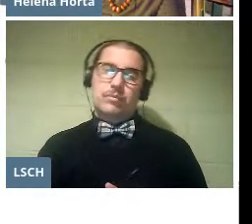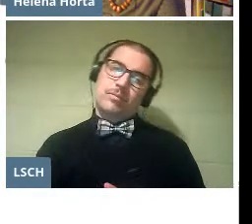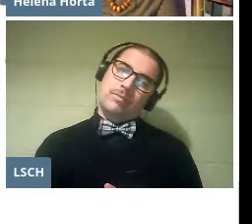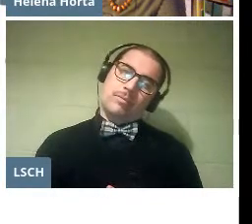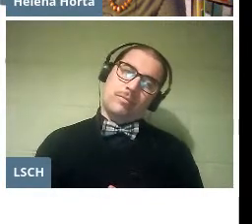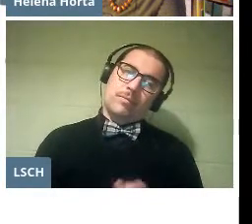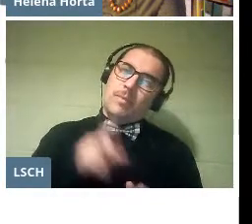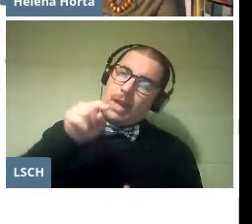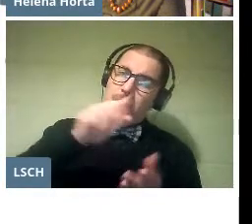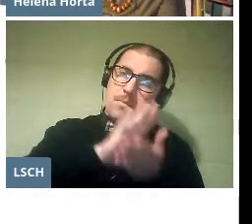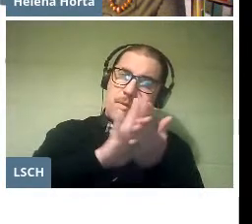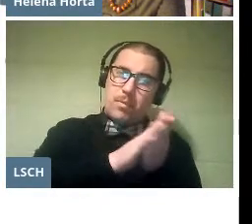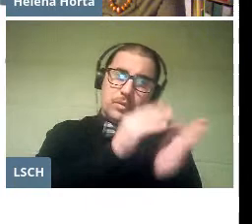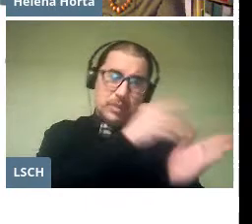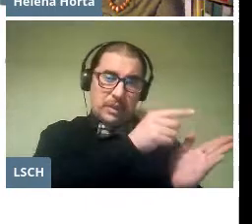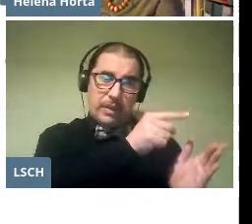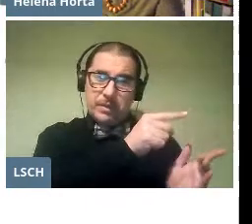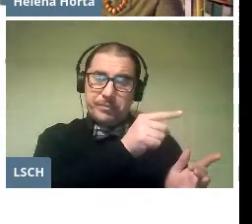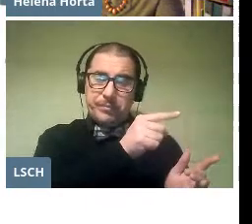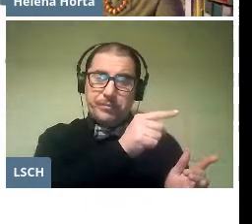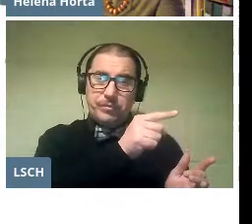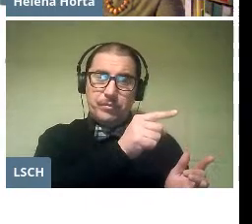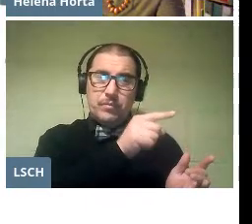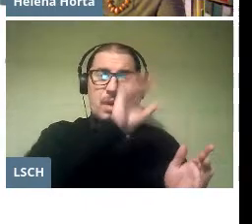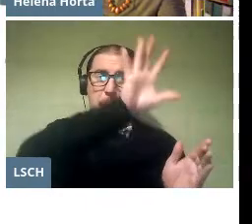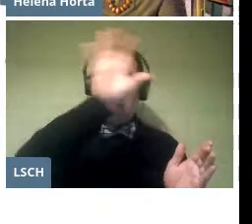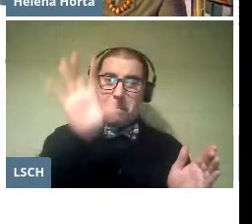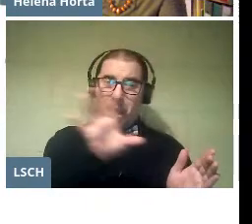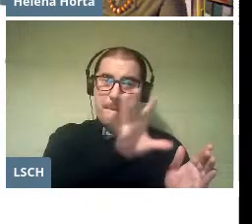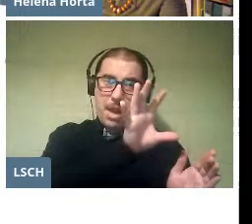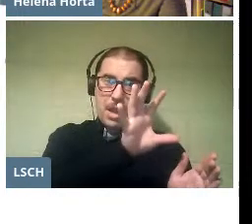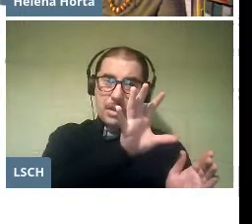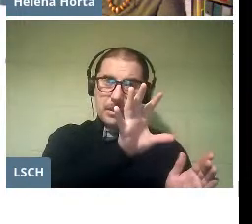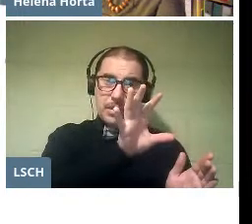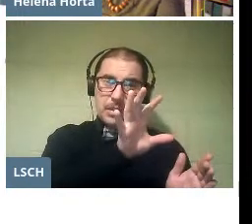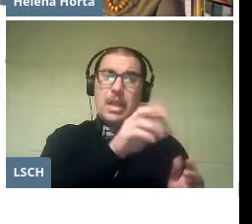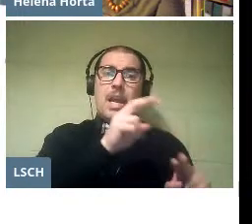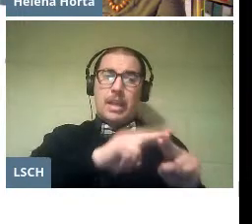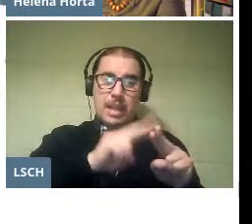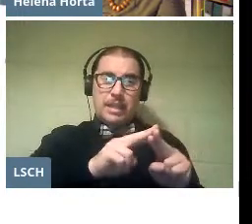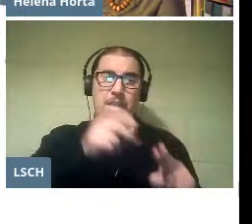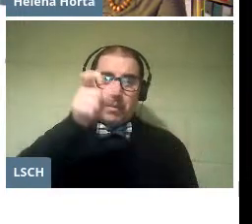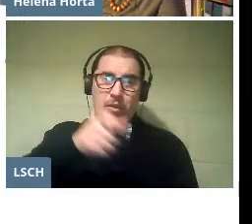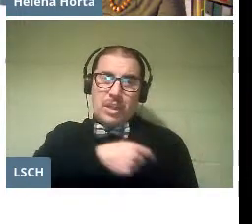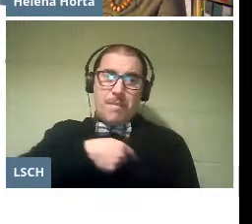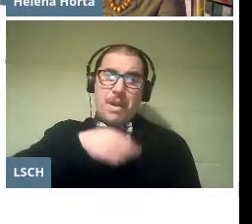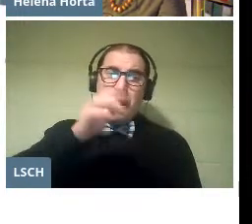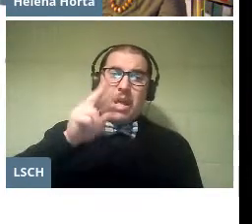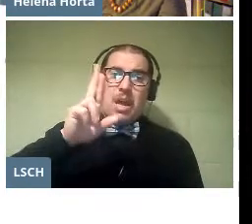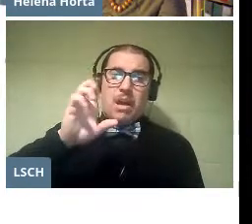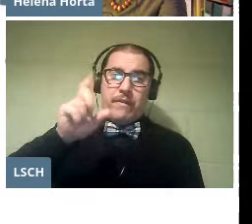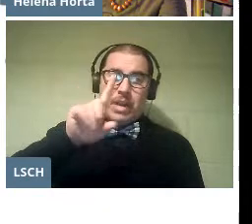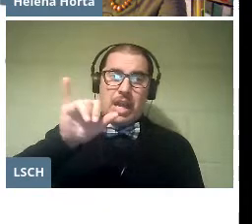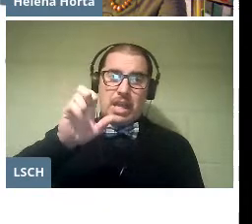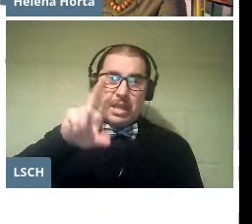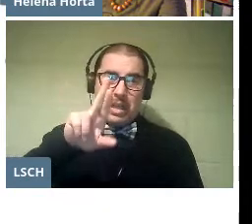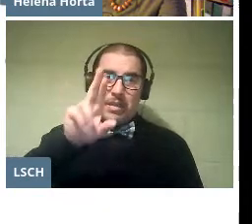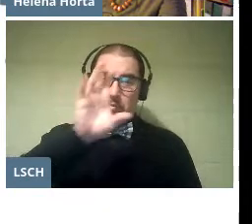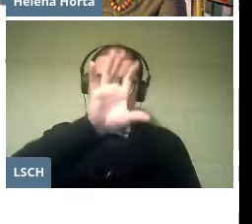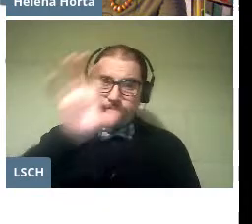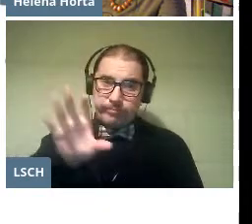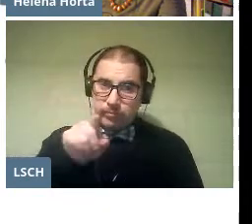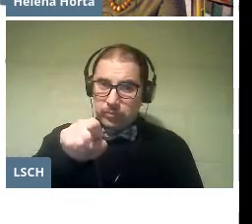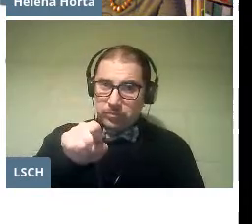En este caso vemos el mapa que hace Fresier, un viajero del siglo XVIII,